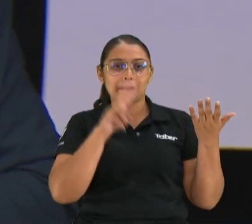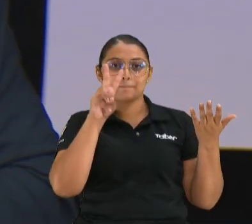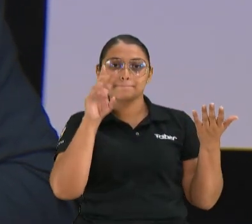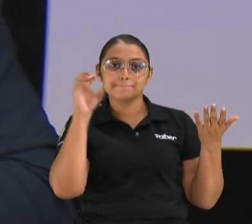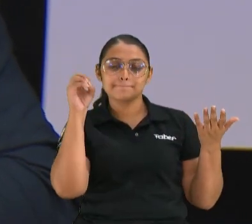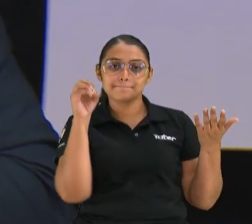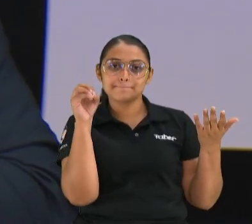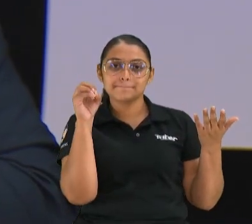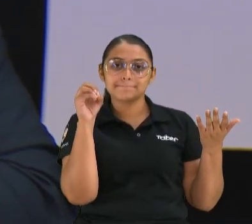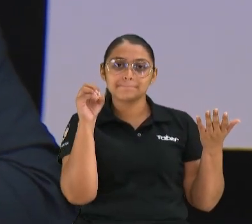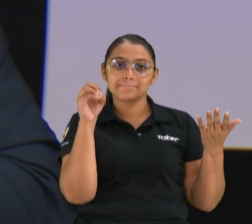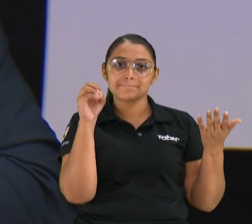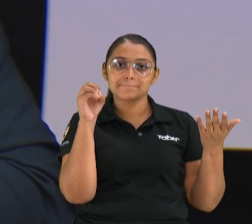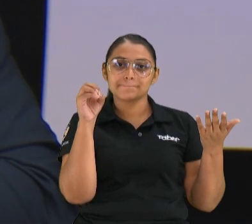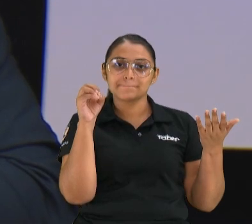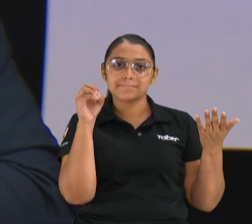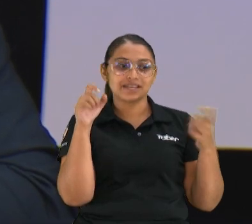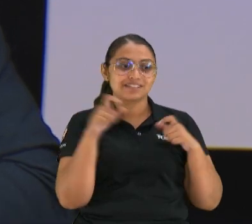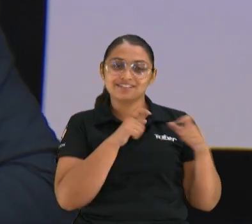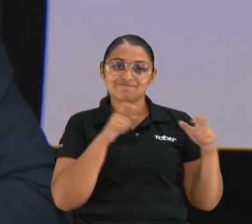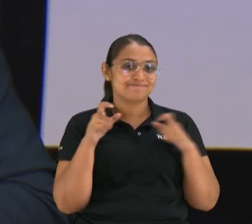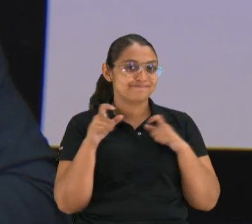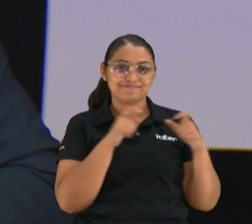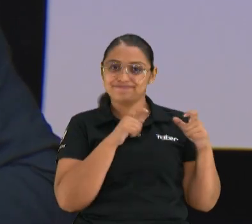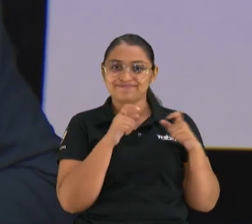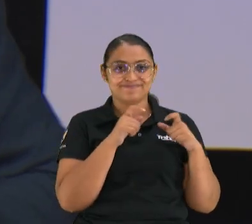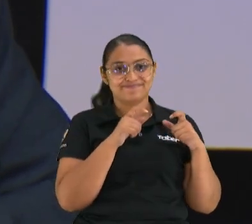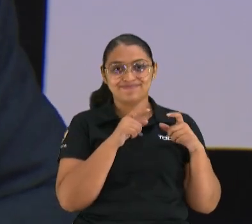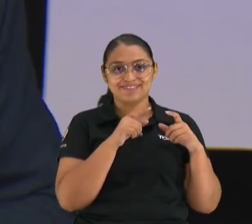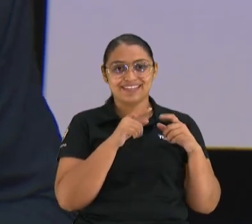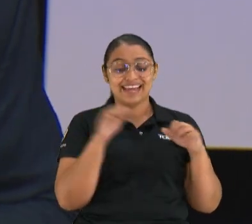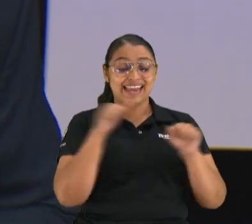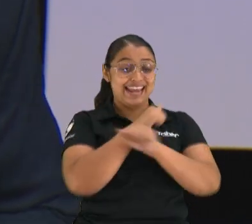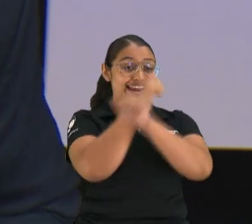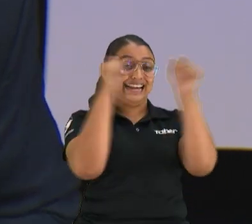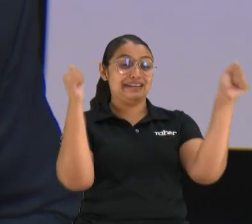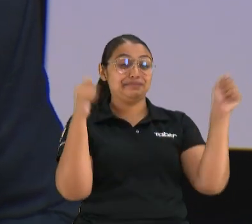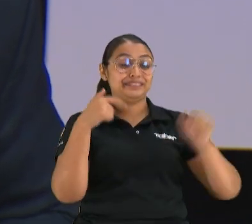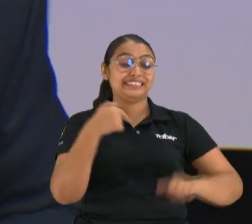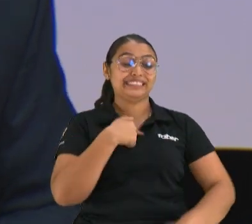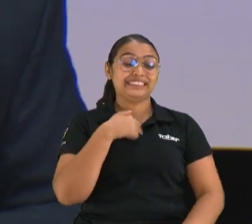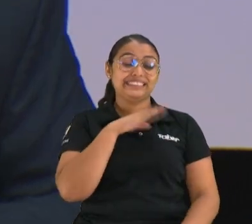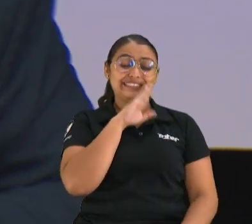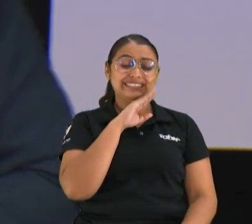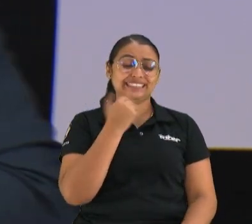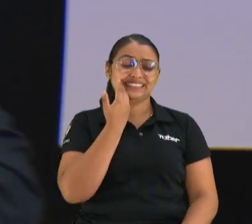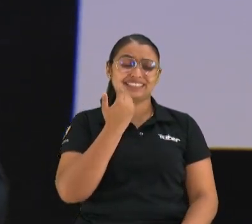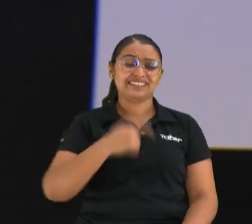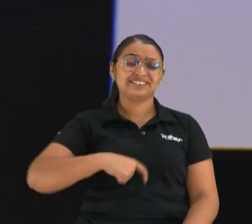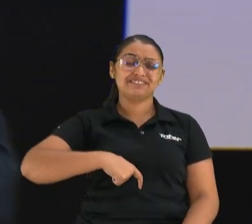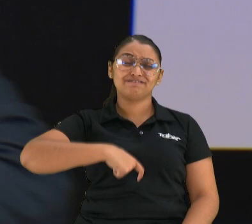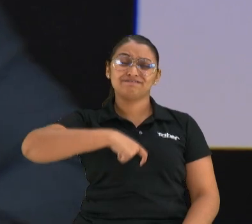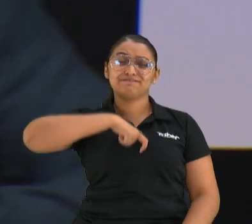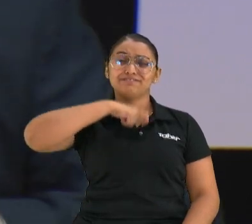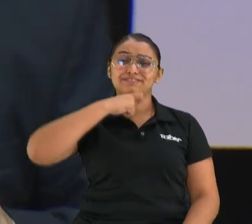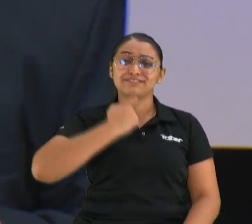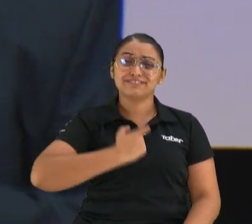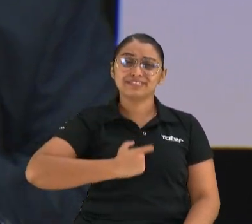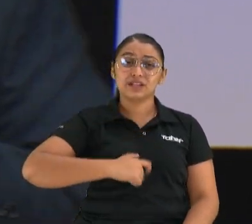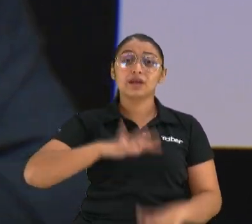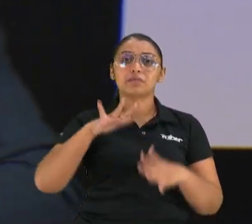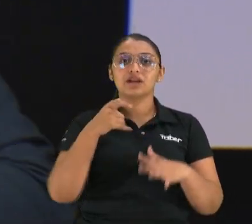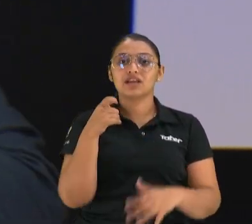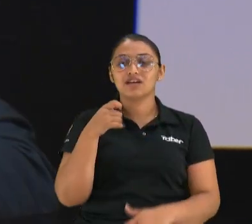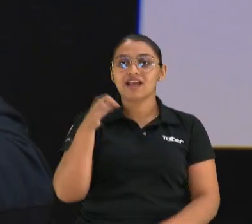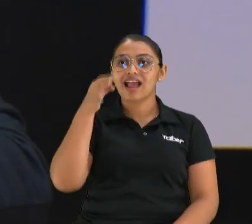mañana tenía reflujo que me sube y me baja Oh que es terrible porque había venido con café todo el